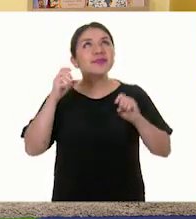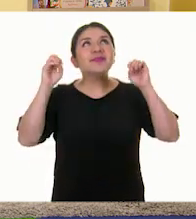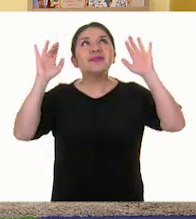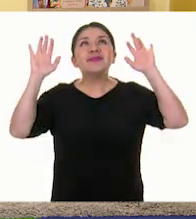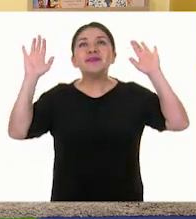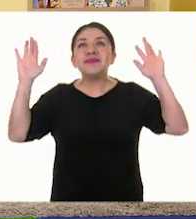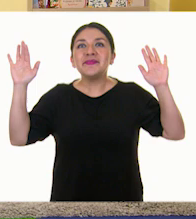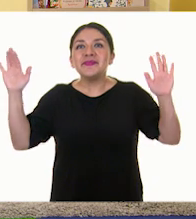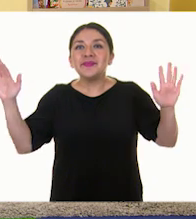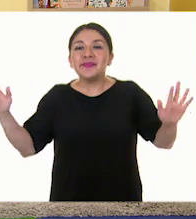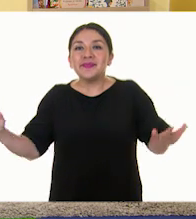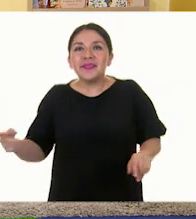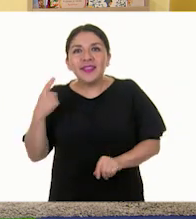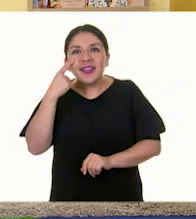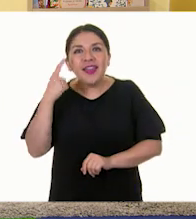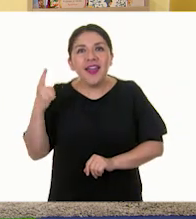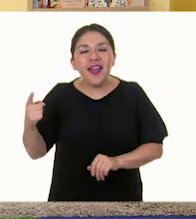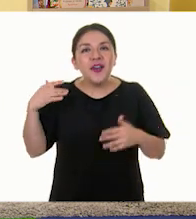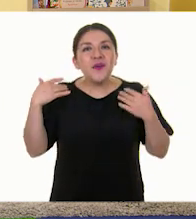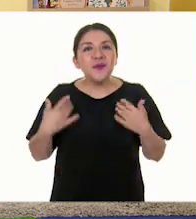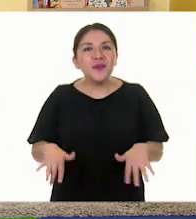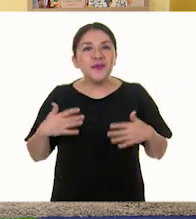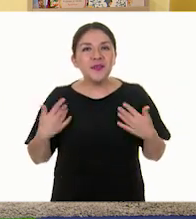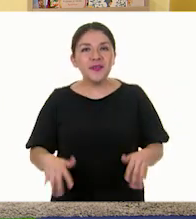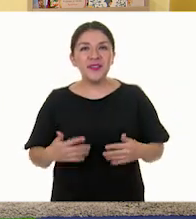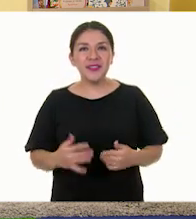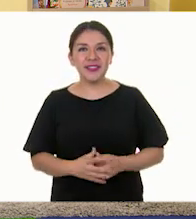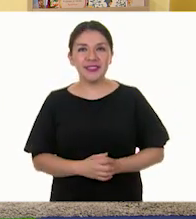A ver tú. ¡Ay!